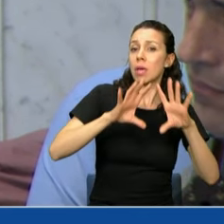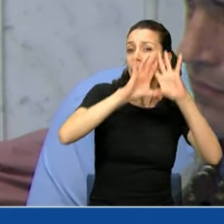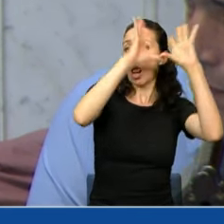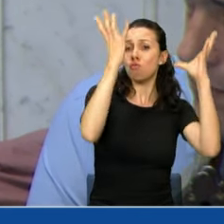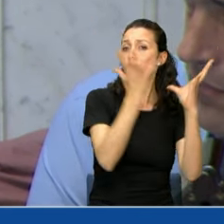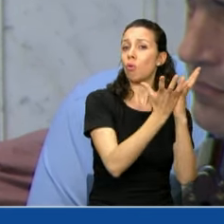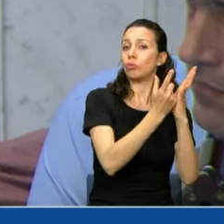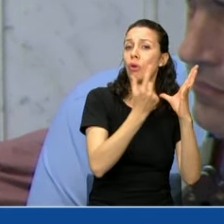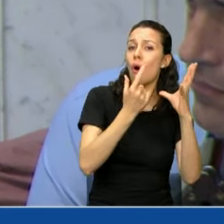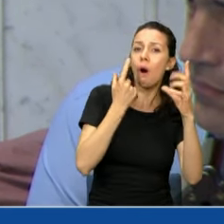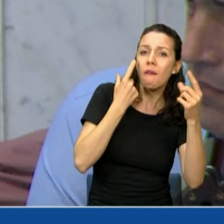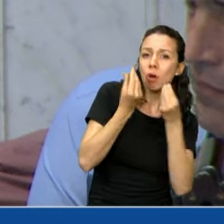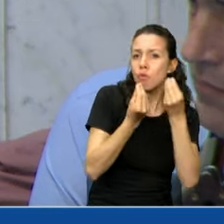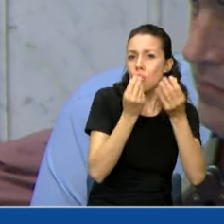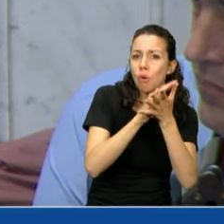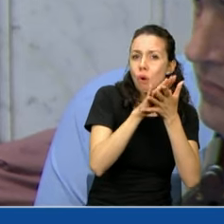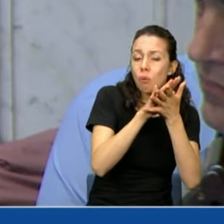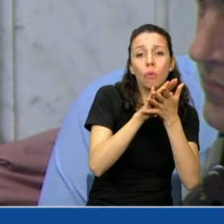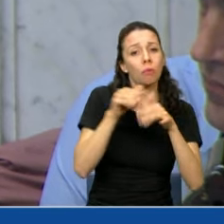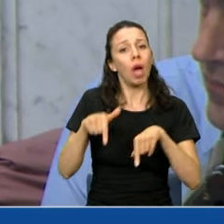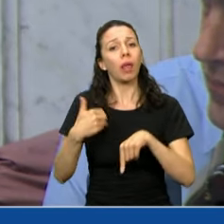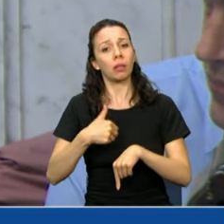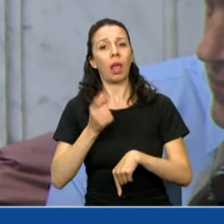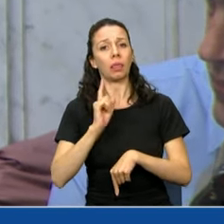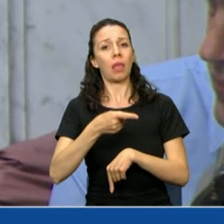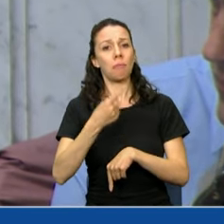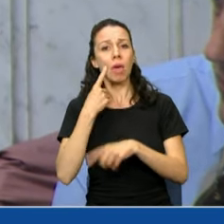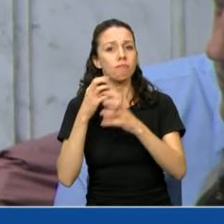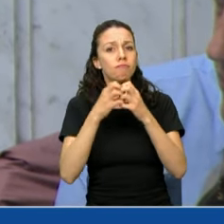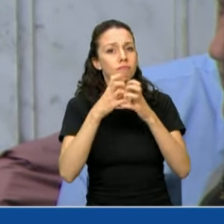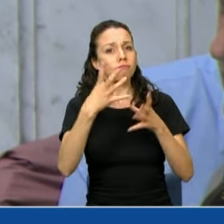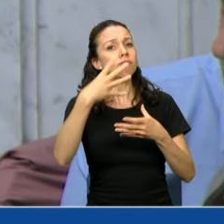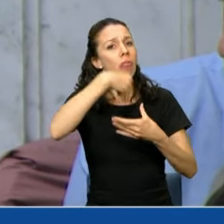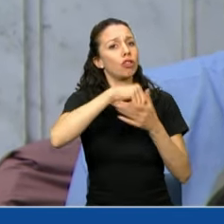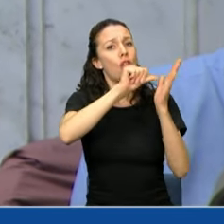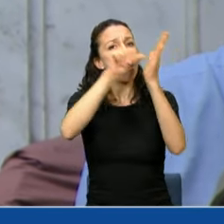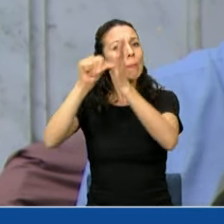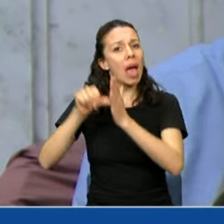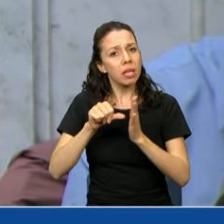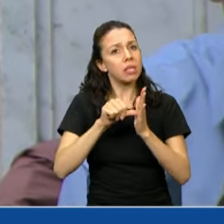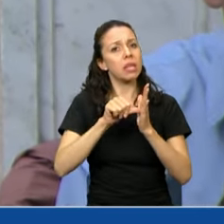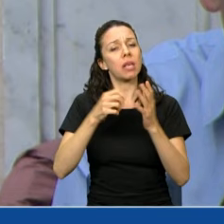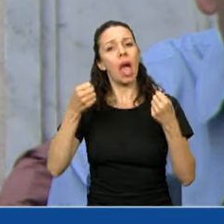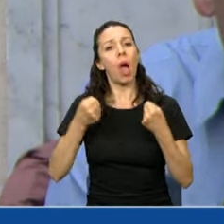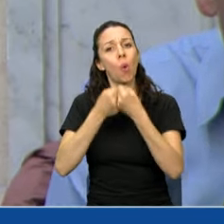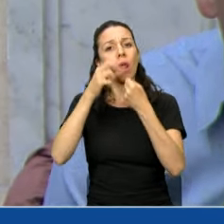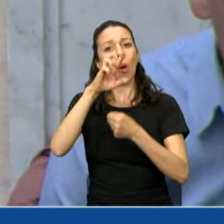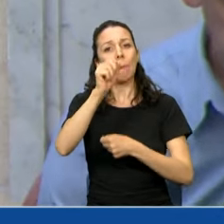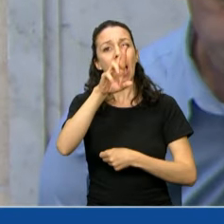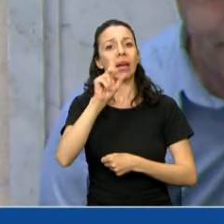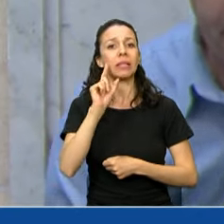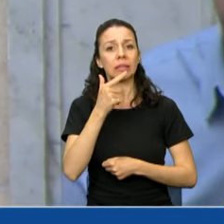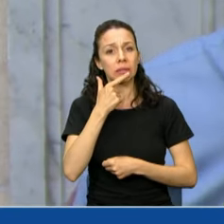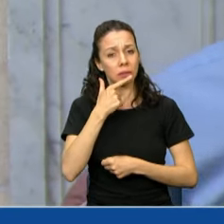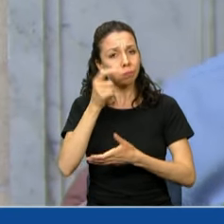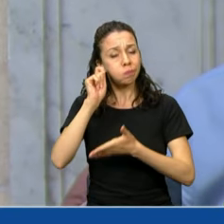Argentina también forma parte de esos países que suscribieron el acuerdo de París